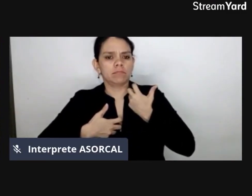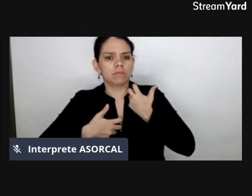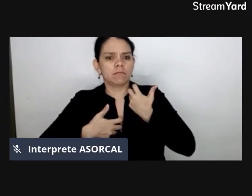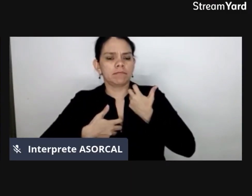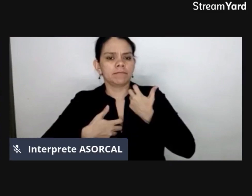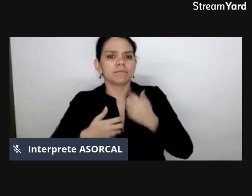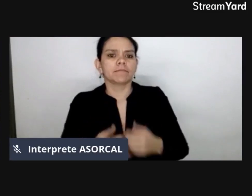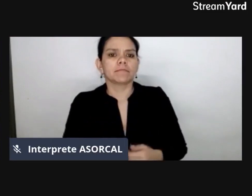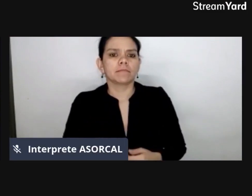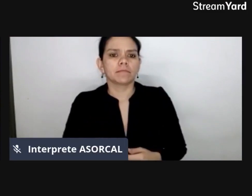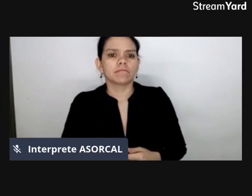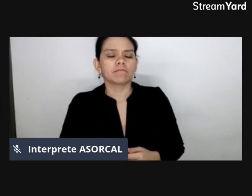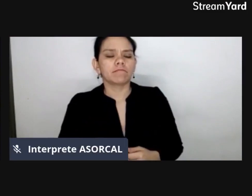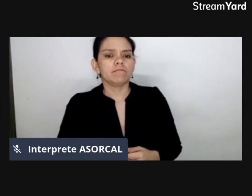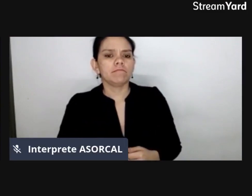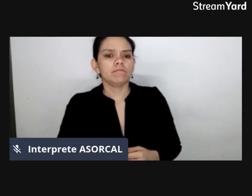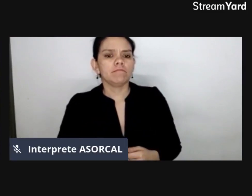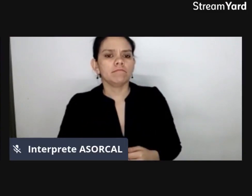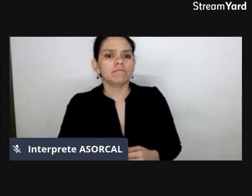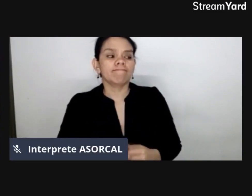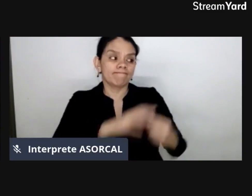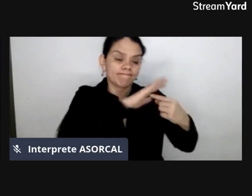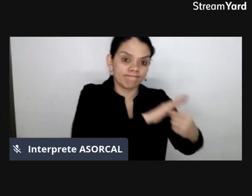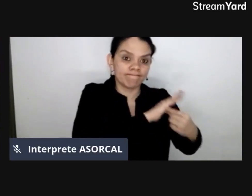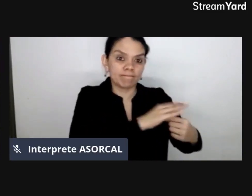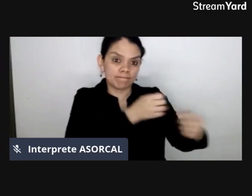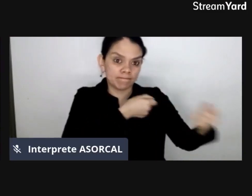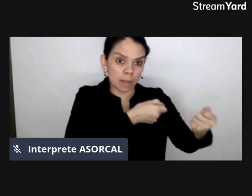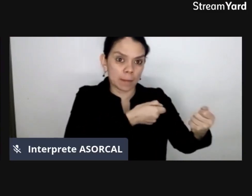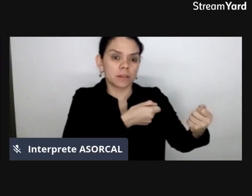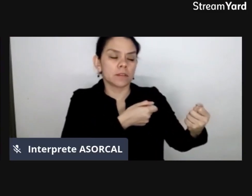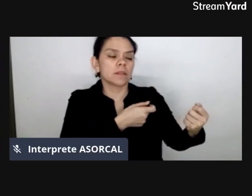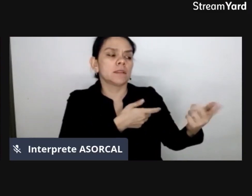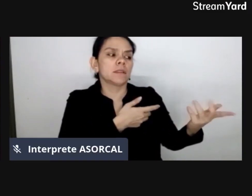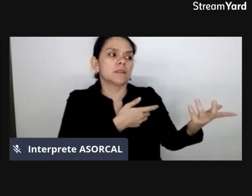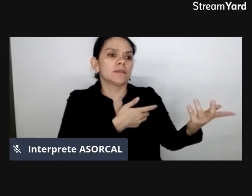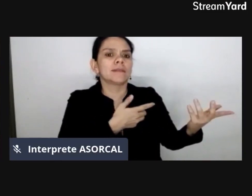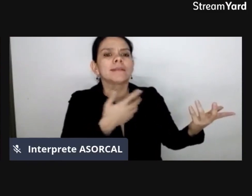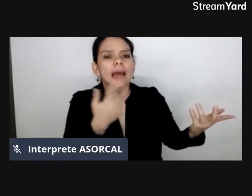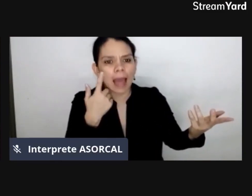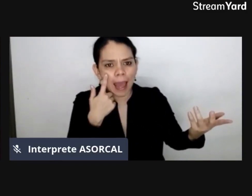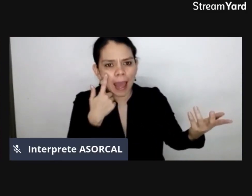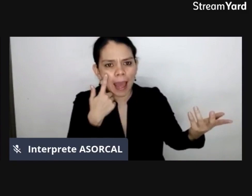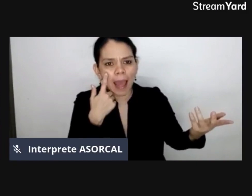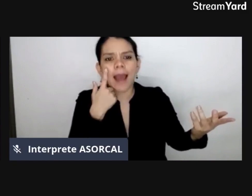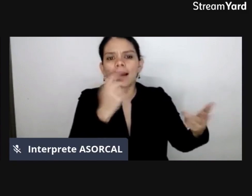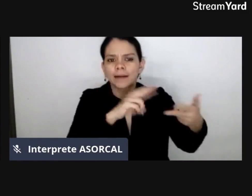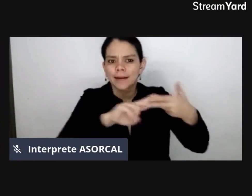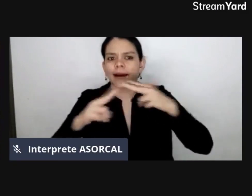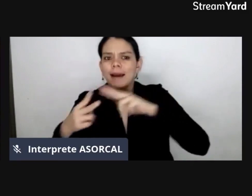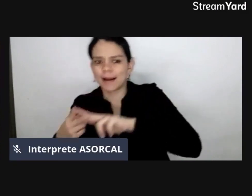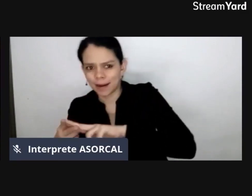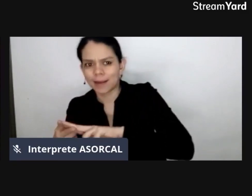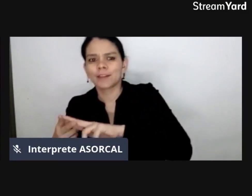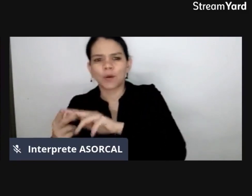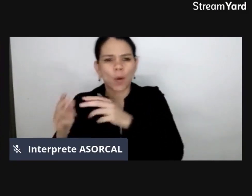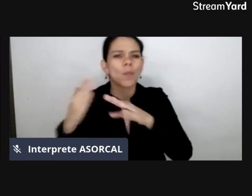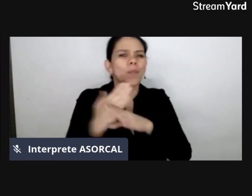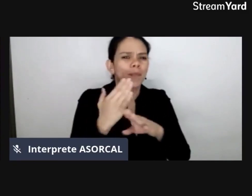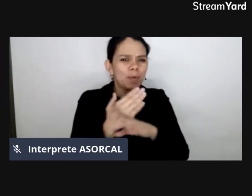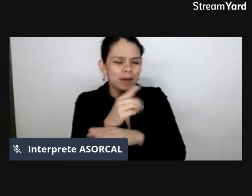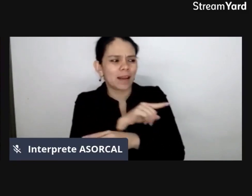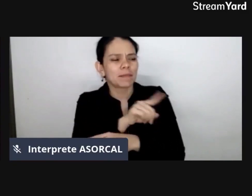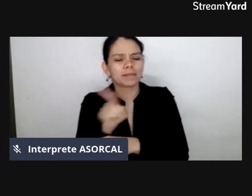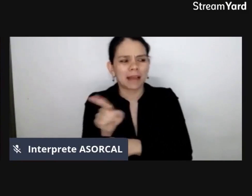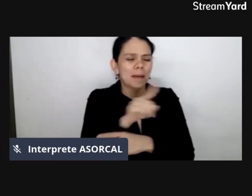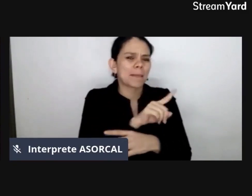Poco a poco surgió la conciencia de que existen problemas comunes y que estos pueden resolverse en un proceso que conduzca a la organización